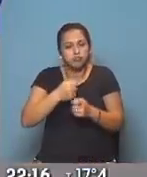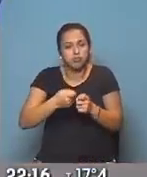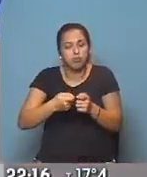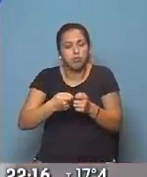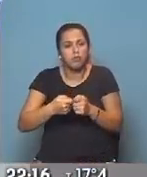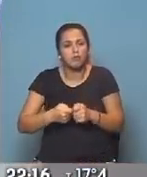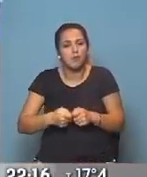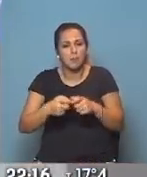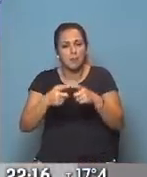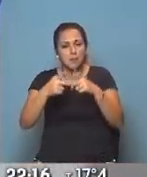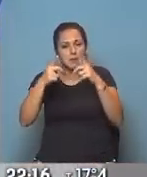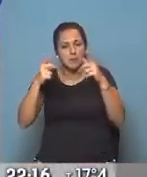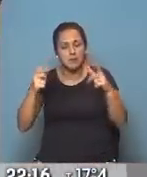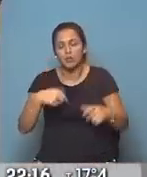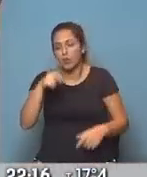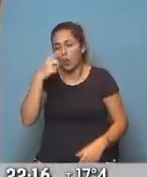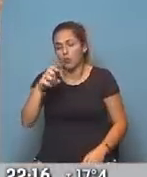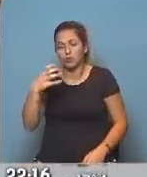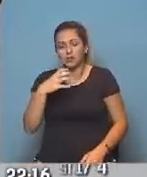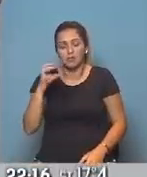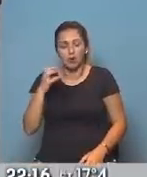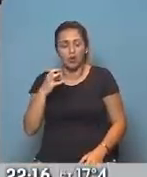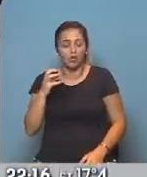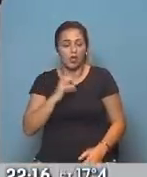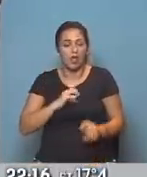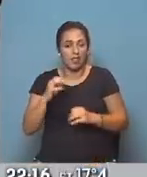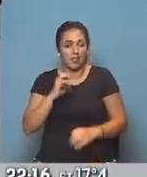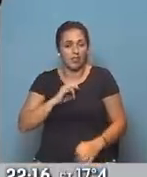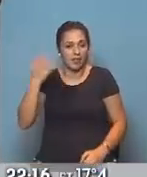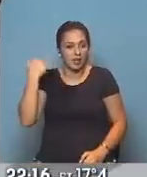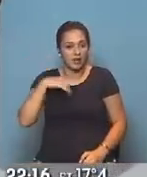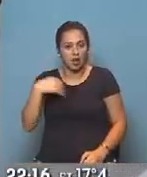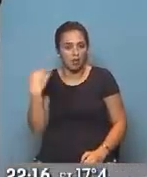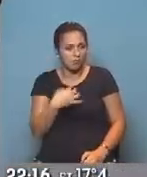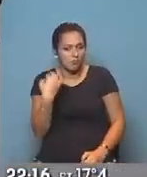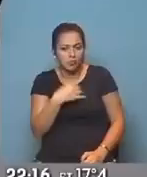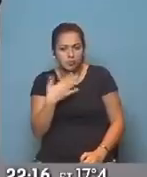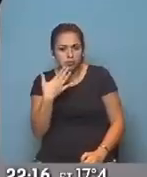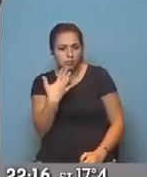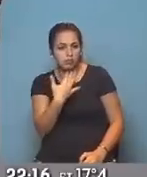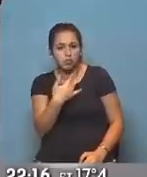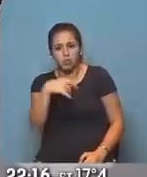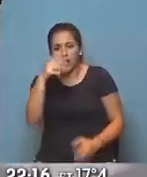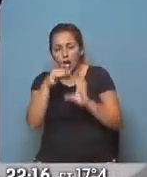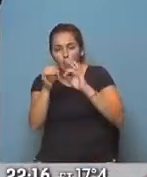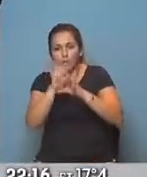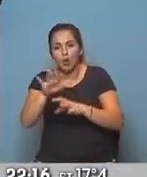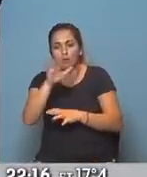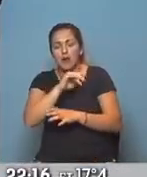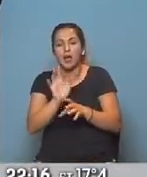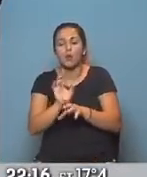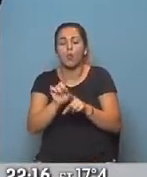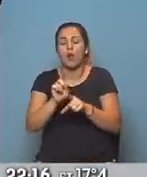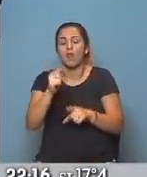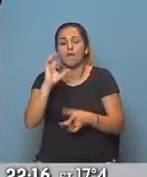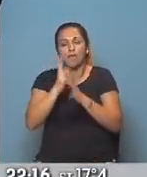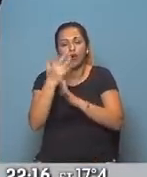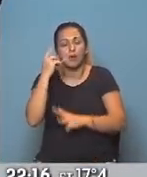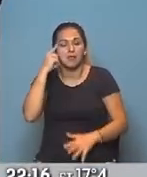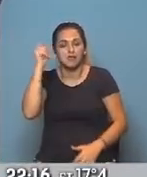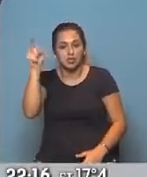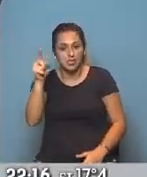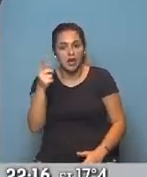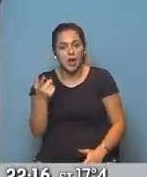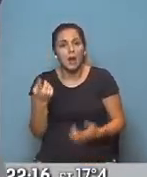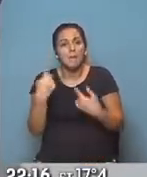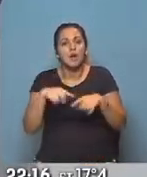crecimiento durante la última década prácticamente envidiable para toda Europa. Pues se habla de tasas chinas, digamos, por el nivel de crecimiento. Pero